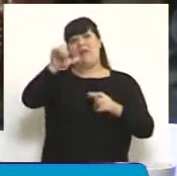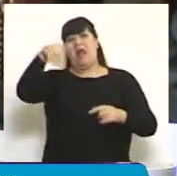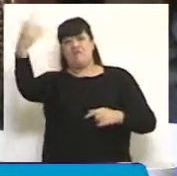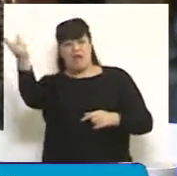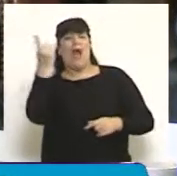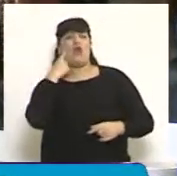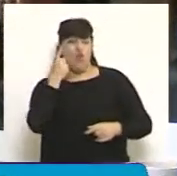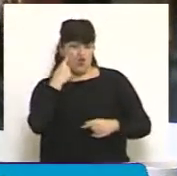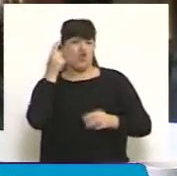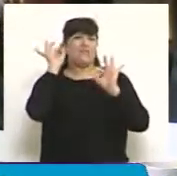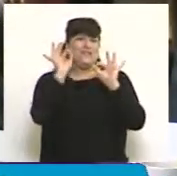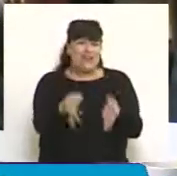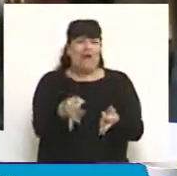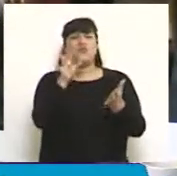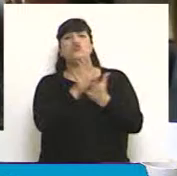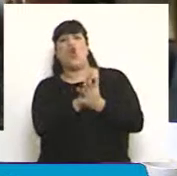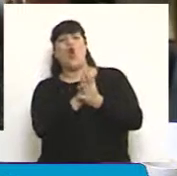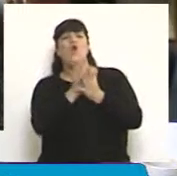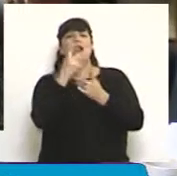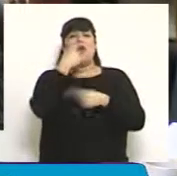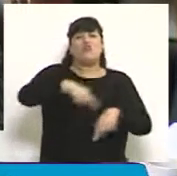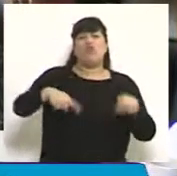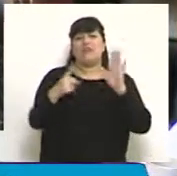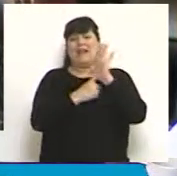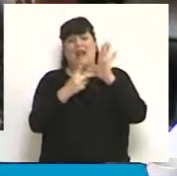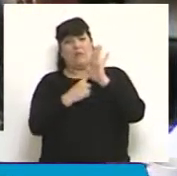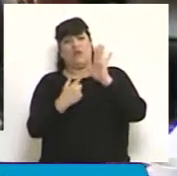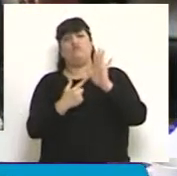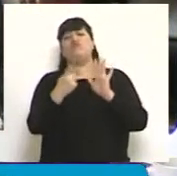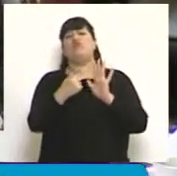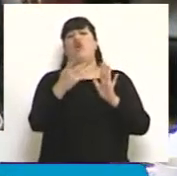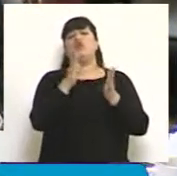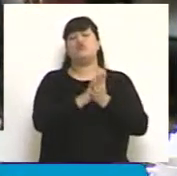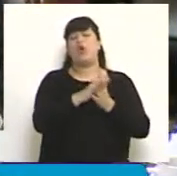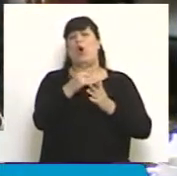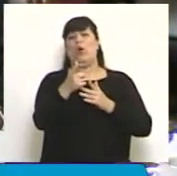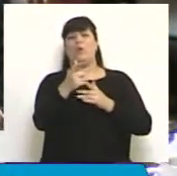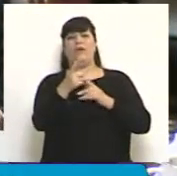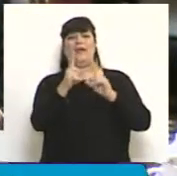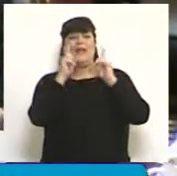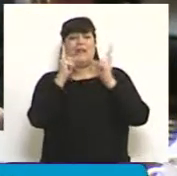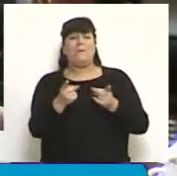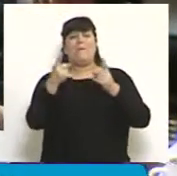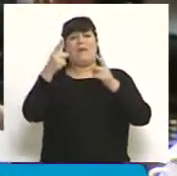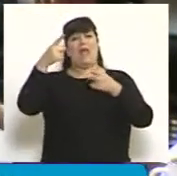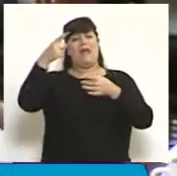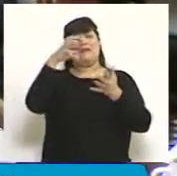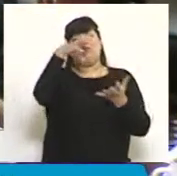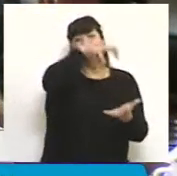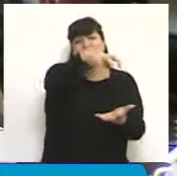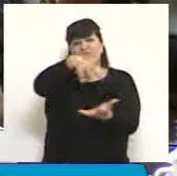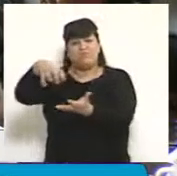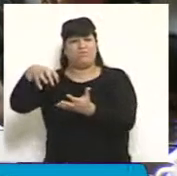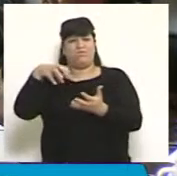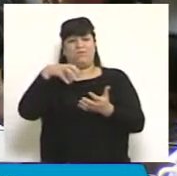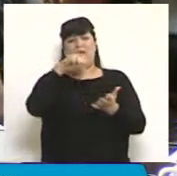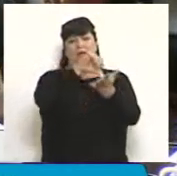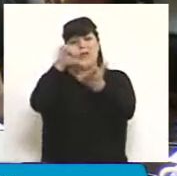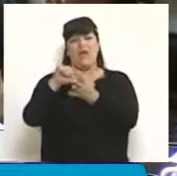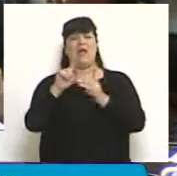conocen perfectamente cuáles son los principios, no solo de la oralidad, sino del ejercicio de la jurisdicción, desde